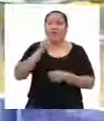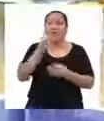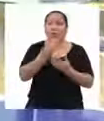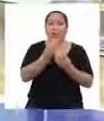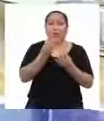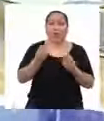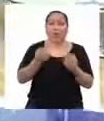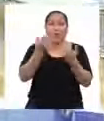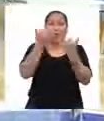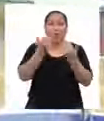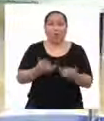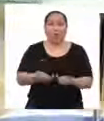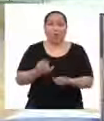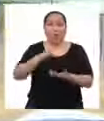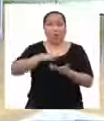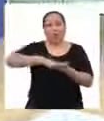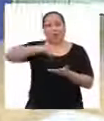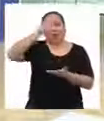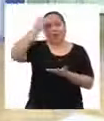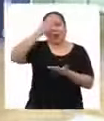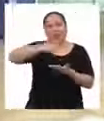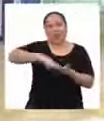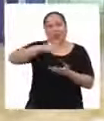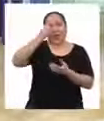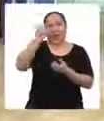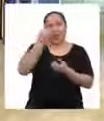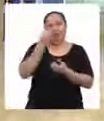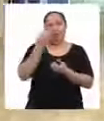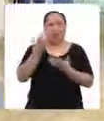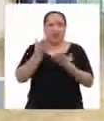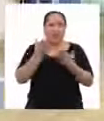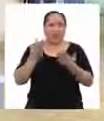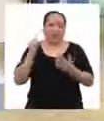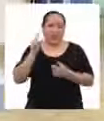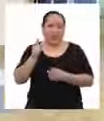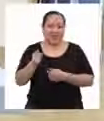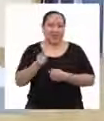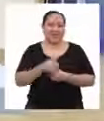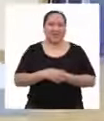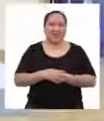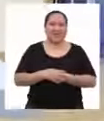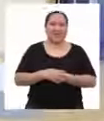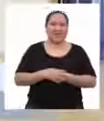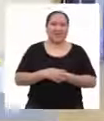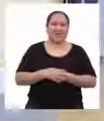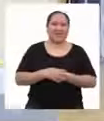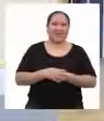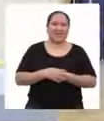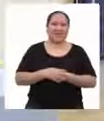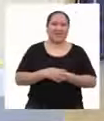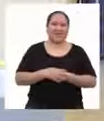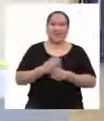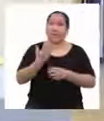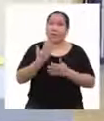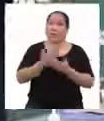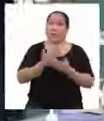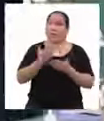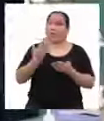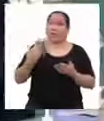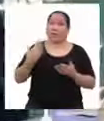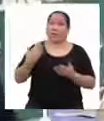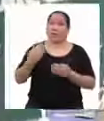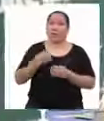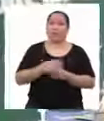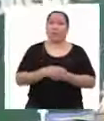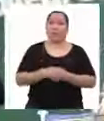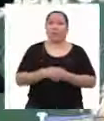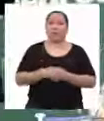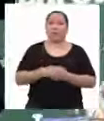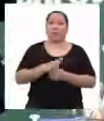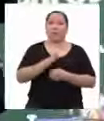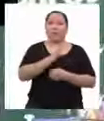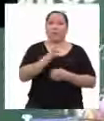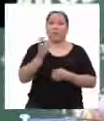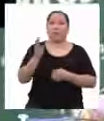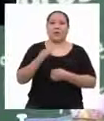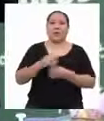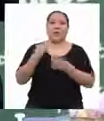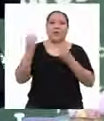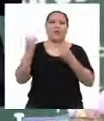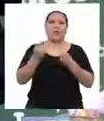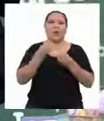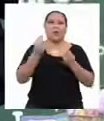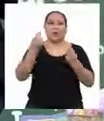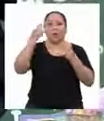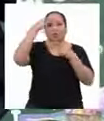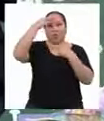hoy vamos a aprender algunas cosas al respecto. Pero antes, vamos a nuestro Rappi